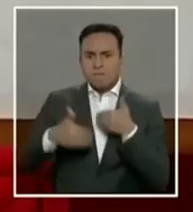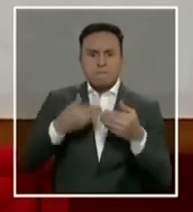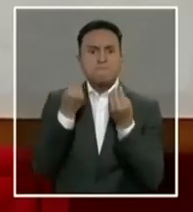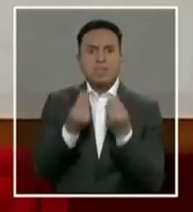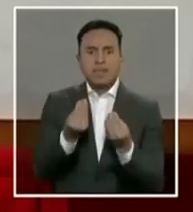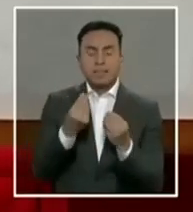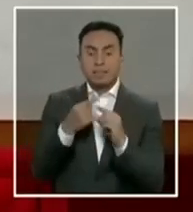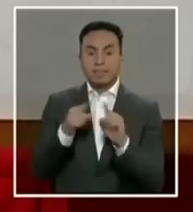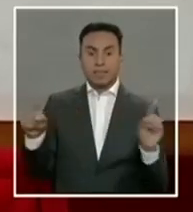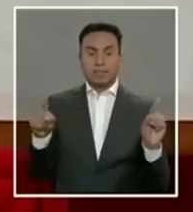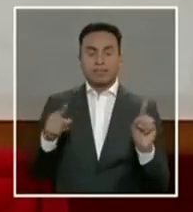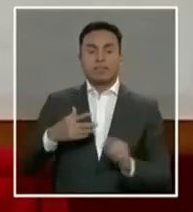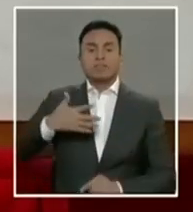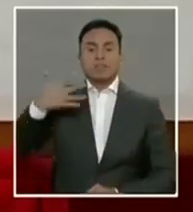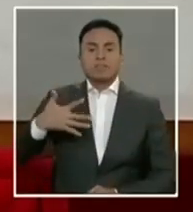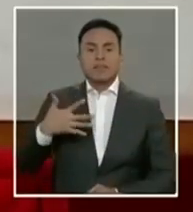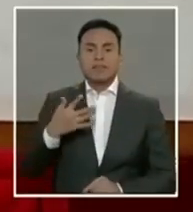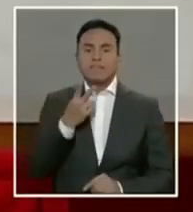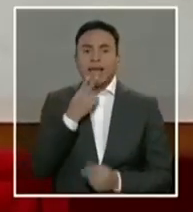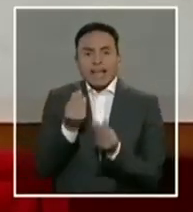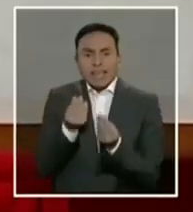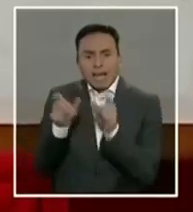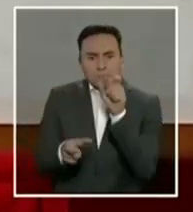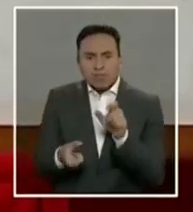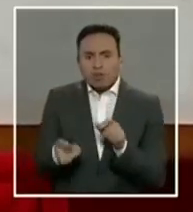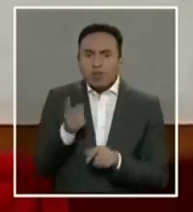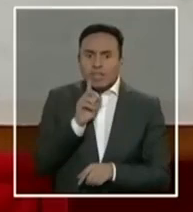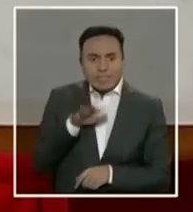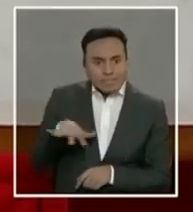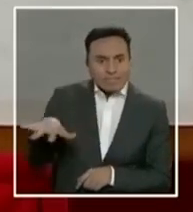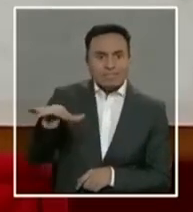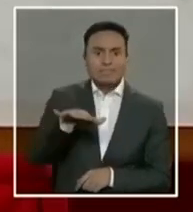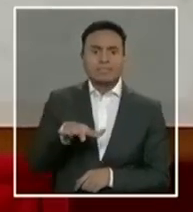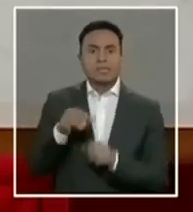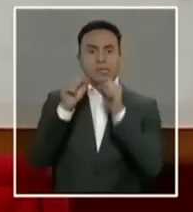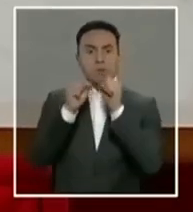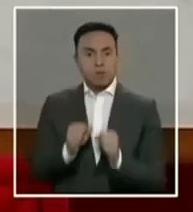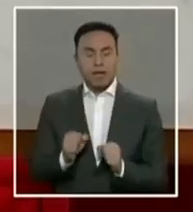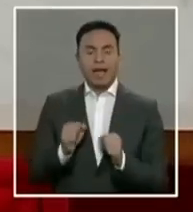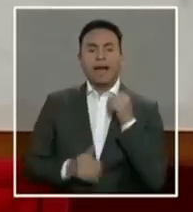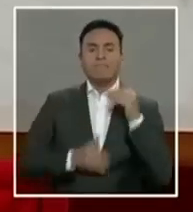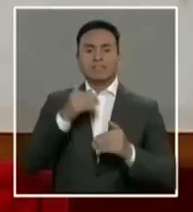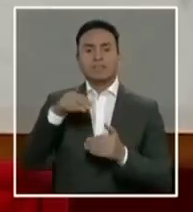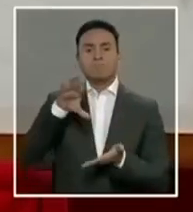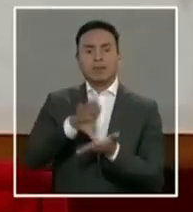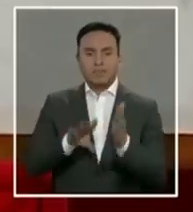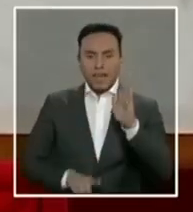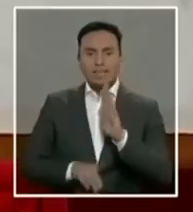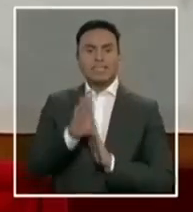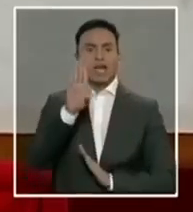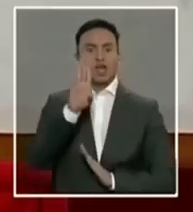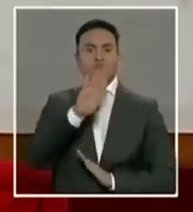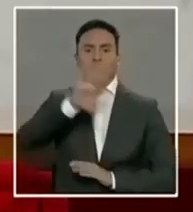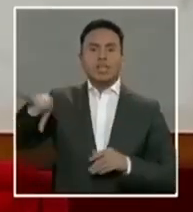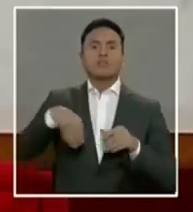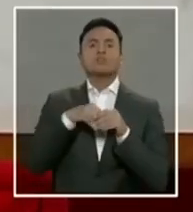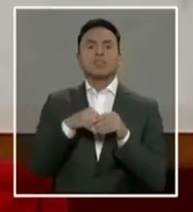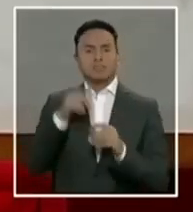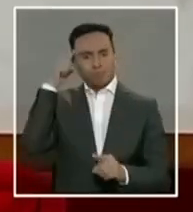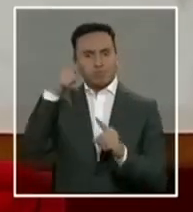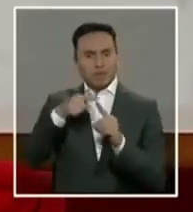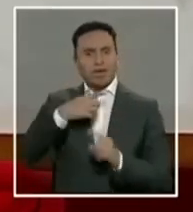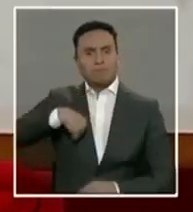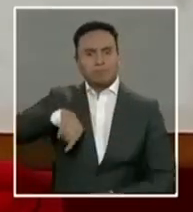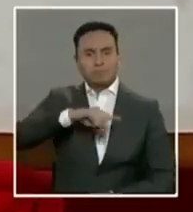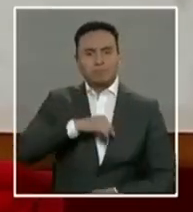bien, una diferencia sustantiva en la calidad de vida de las personas y posibilitarán el avance del país al desarrollo inclusivo que